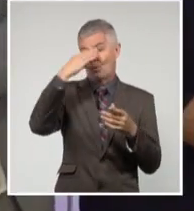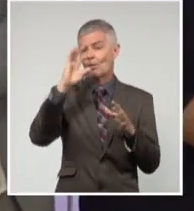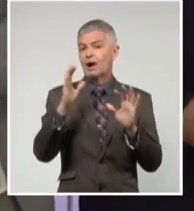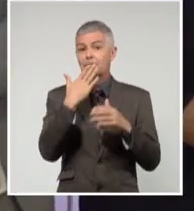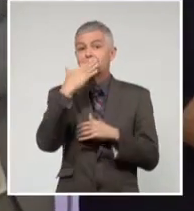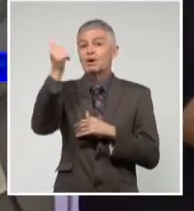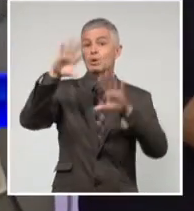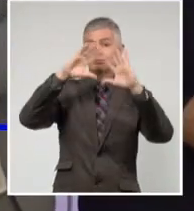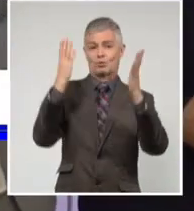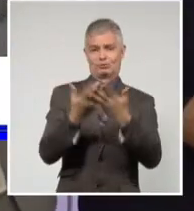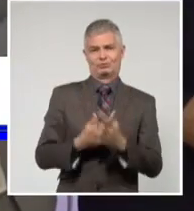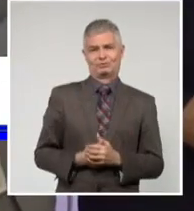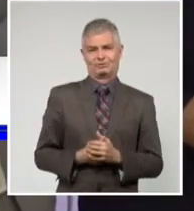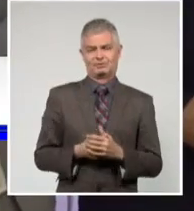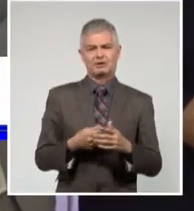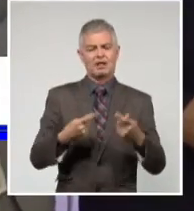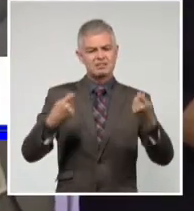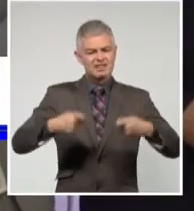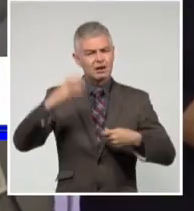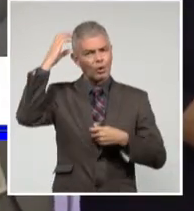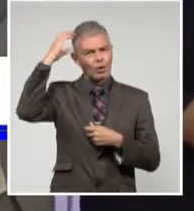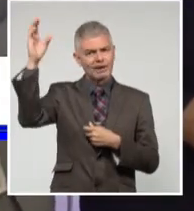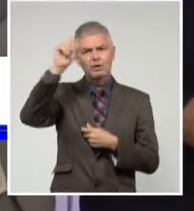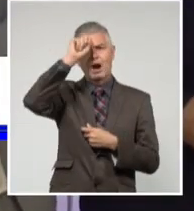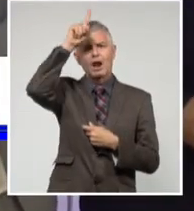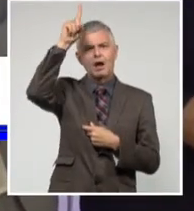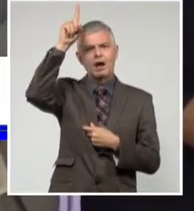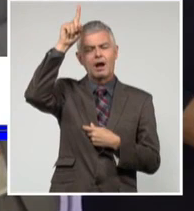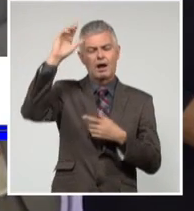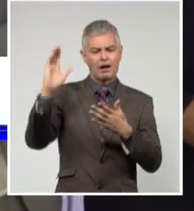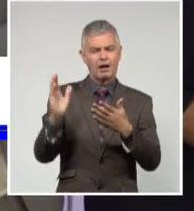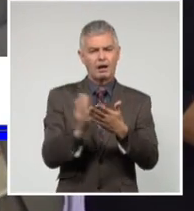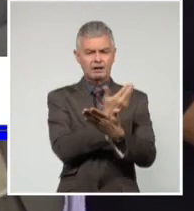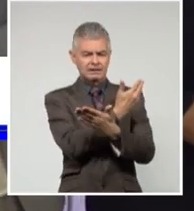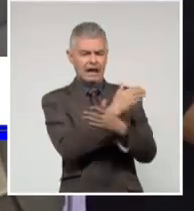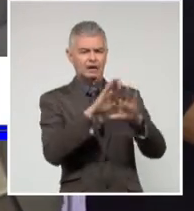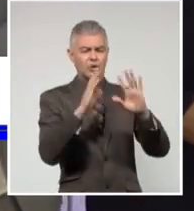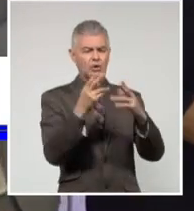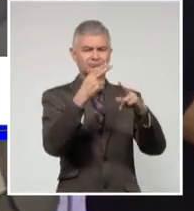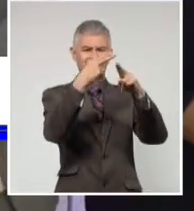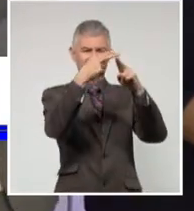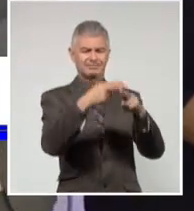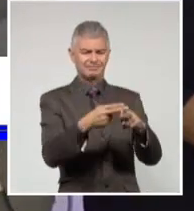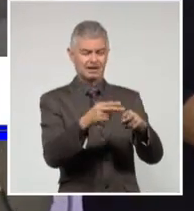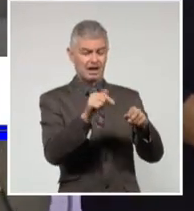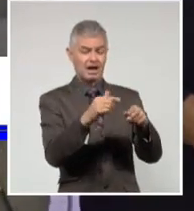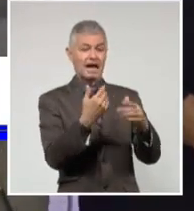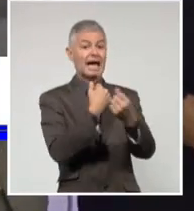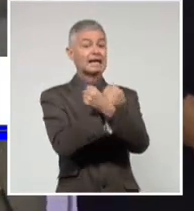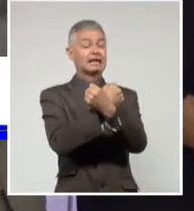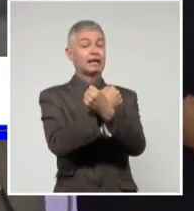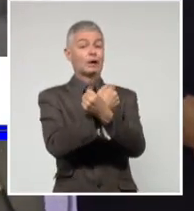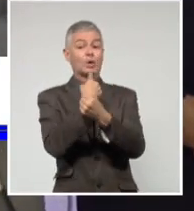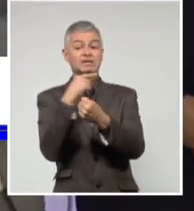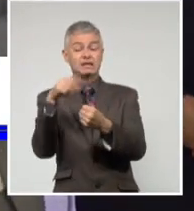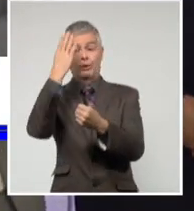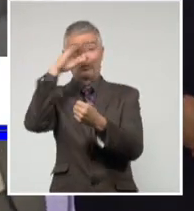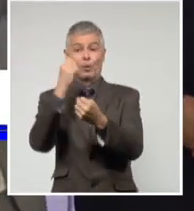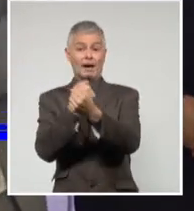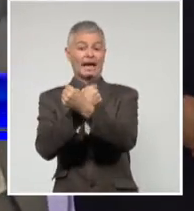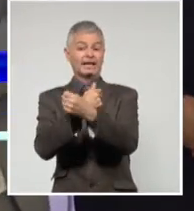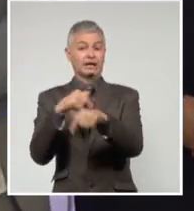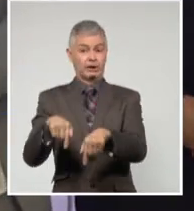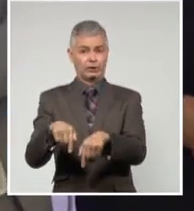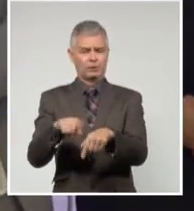del gobierno alemán de retirar de la lista de naciones de riesgo para sus viajeros a Cuba, nos dio la oportunidad de